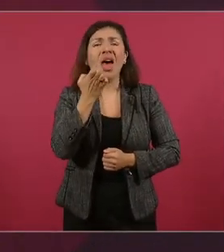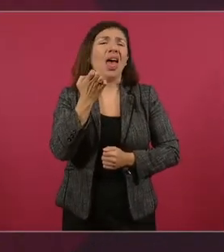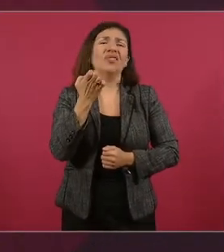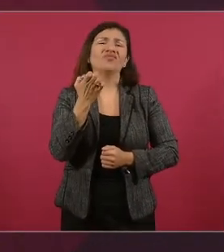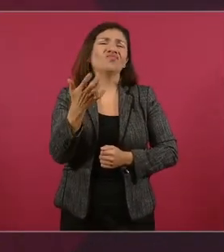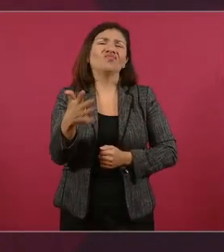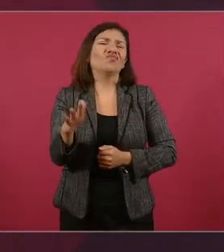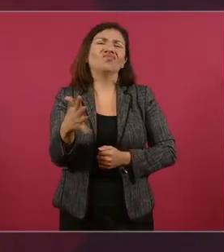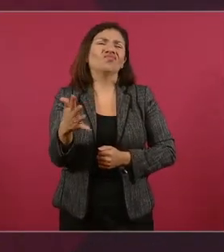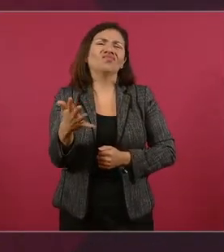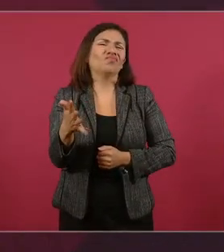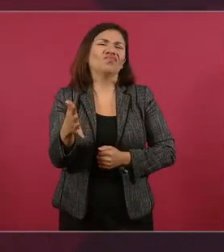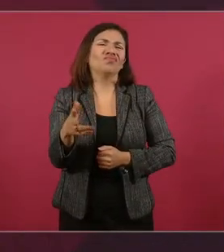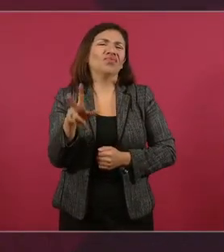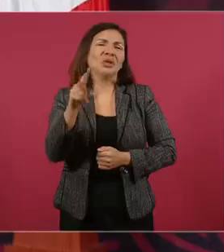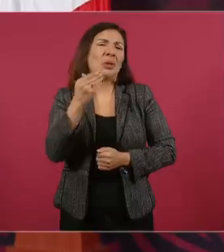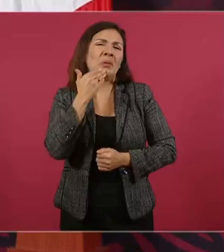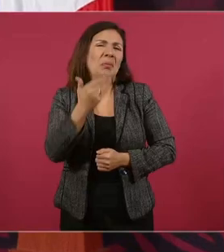patitos.